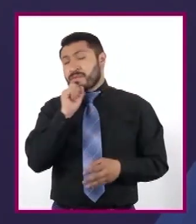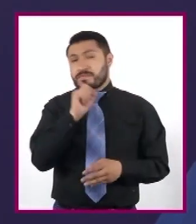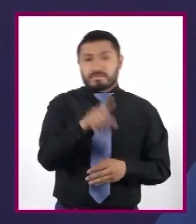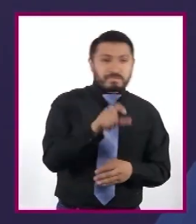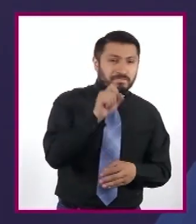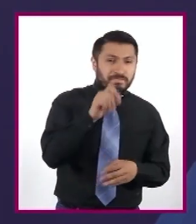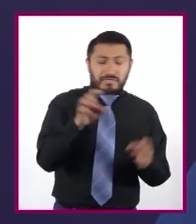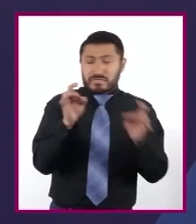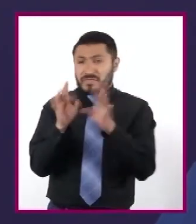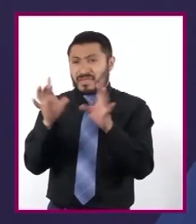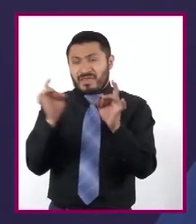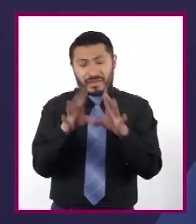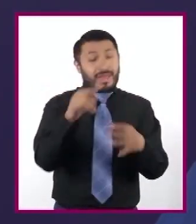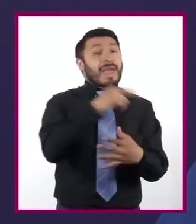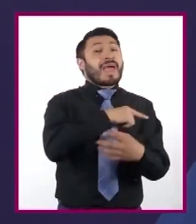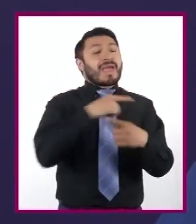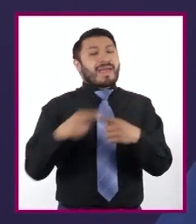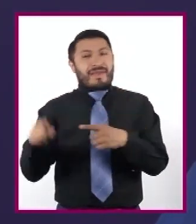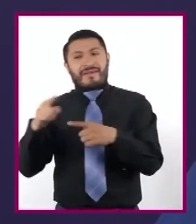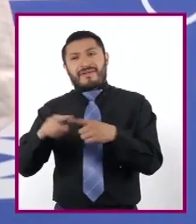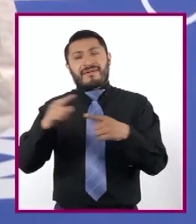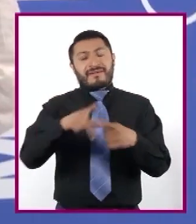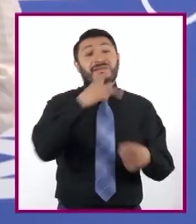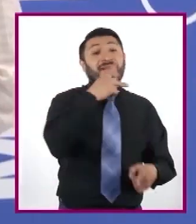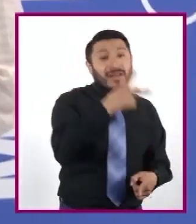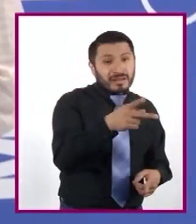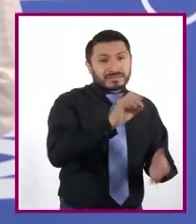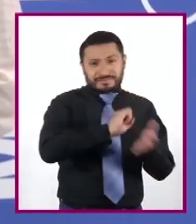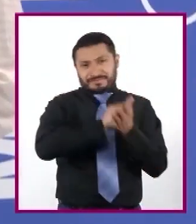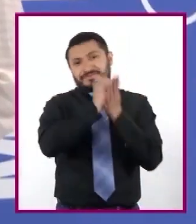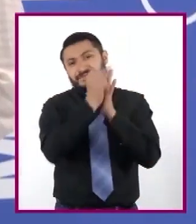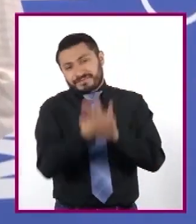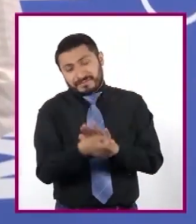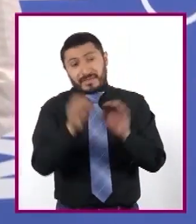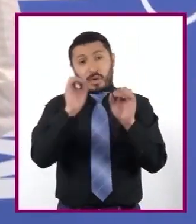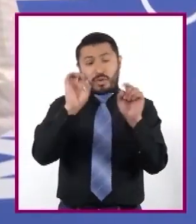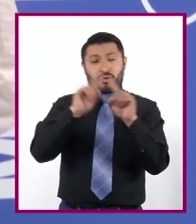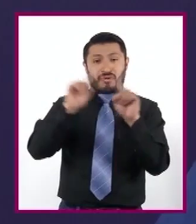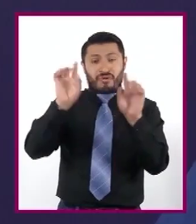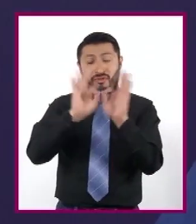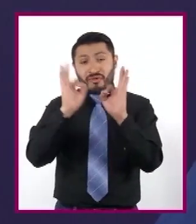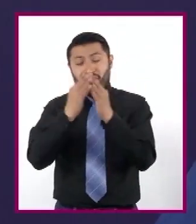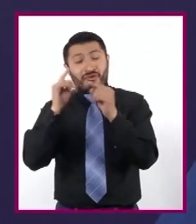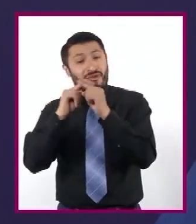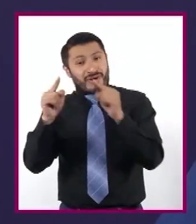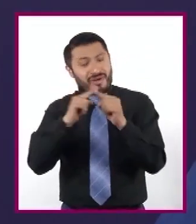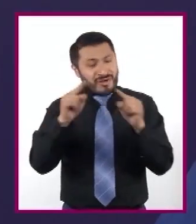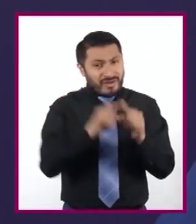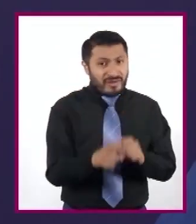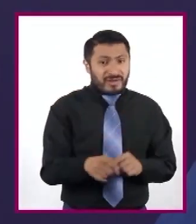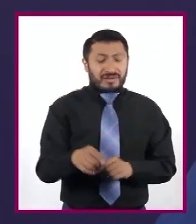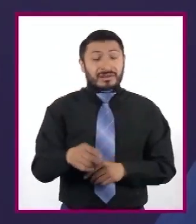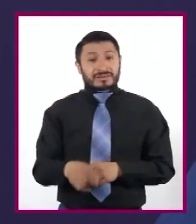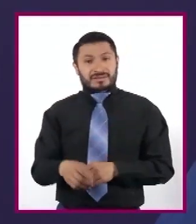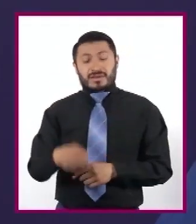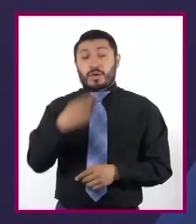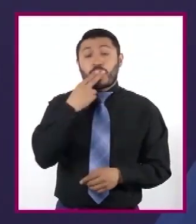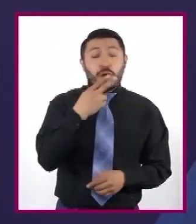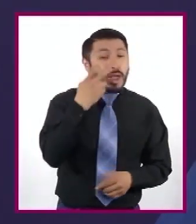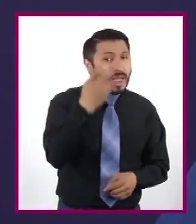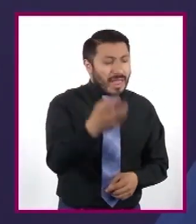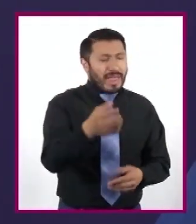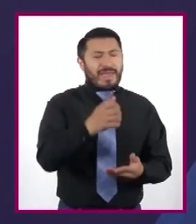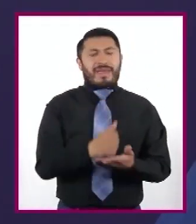objetos, personajes, características, ideas o hechos sin ser repetitivos. Saber esto y poder utilizarlo nos